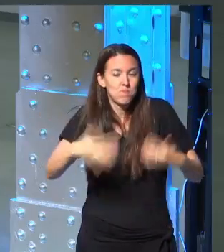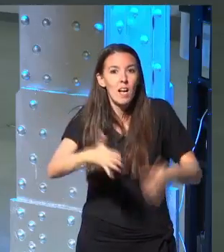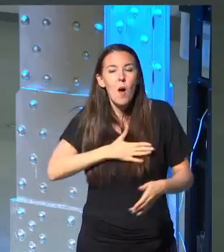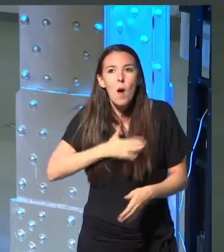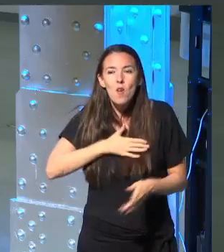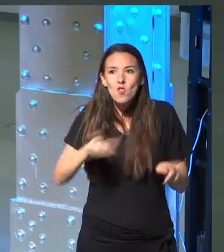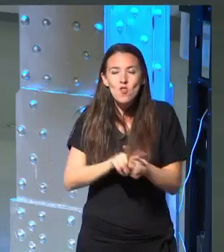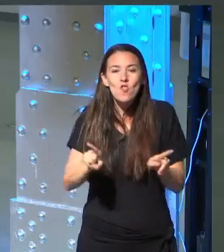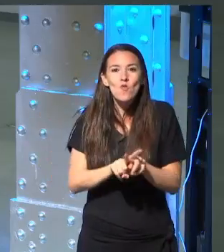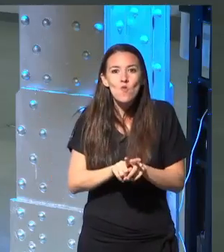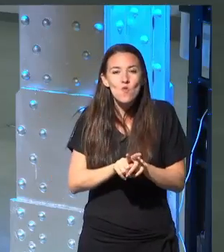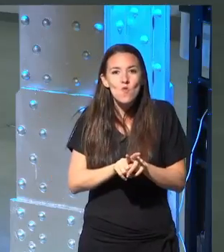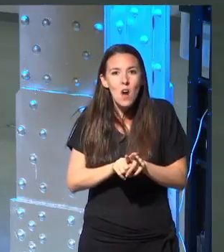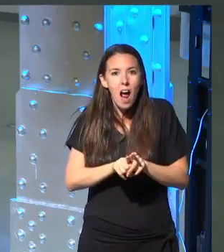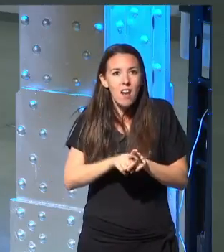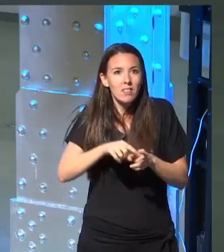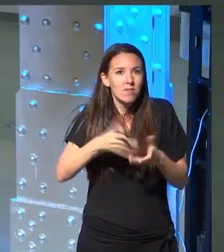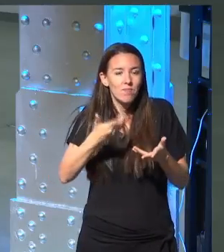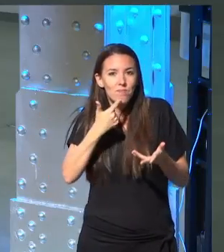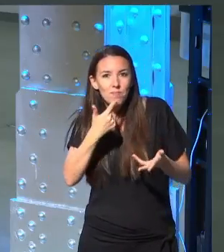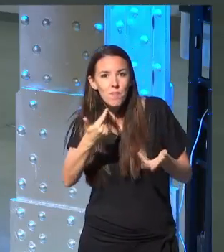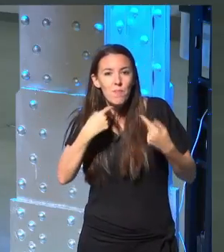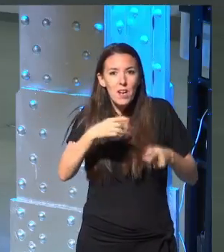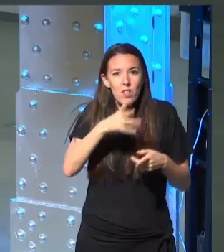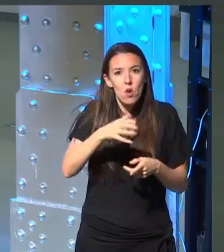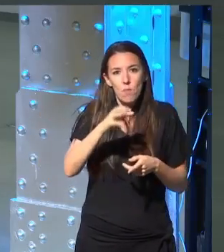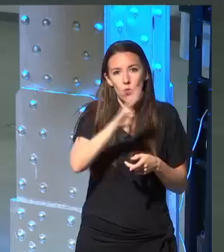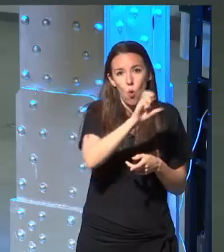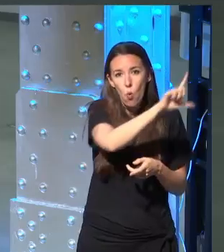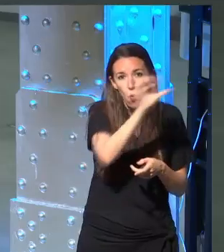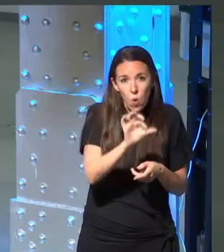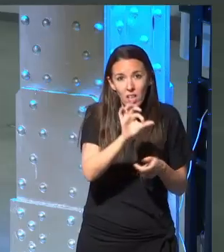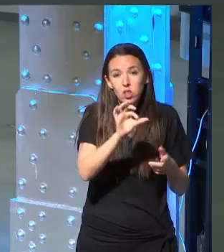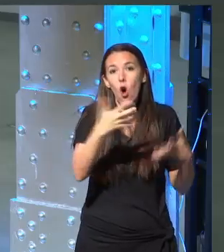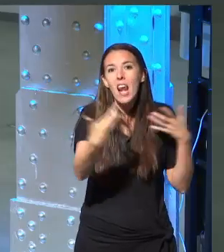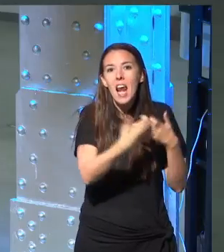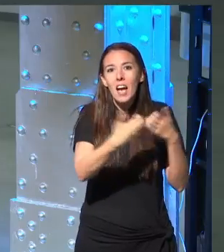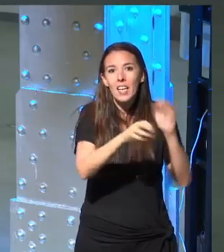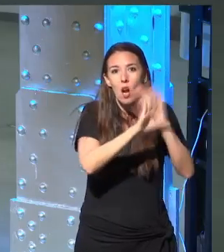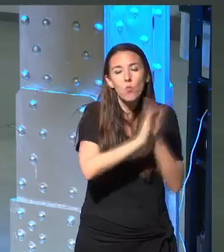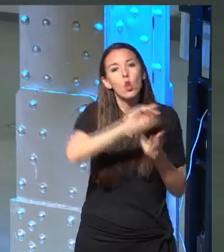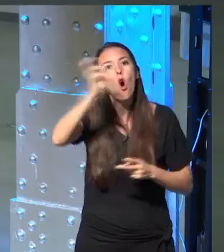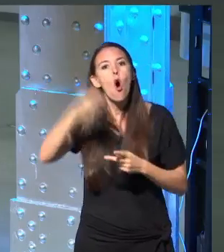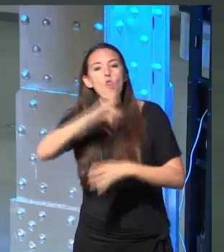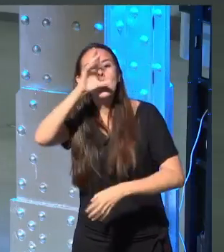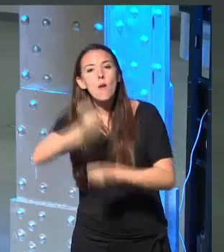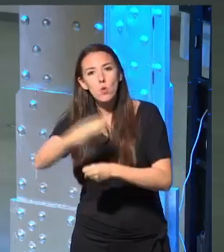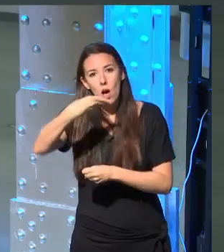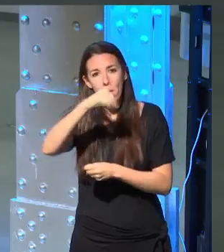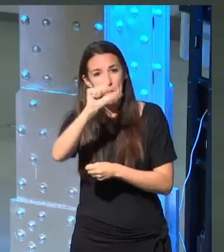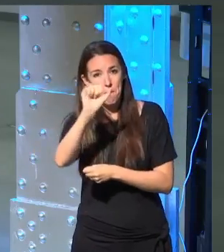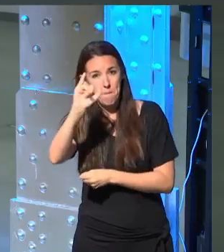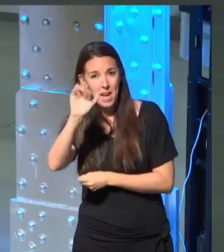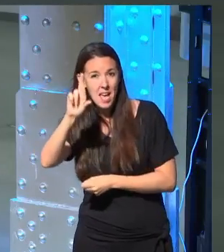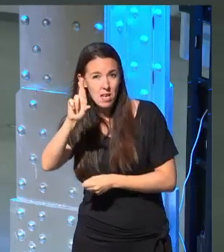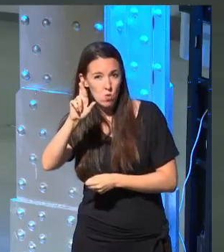como una especie de labón perdido entre lo que hizo Orson Welles y con la Guerra de los Mundos y la Bruja de Blair, ¿no? Es una cosa así un poco intermedia.